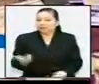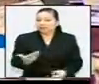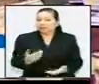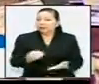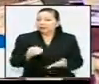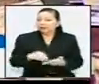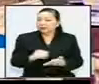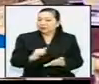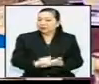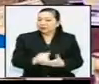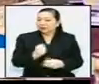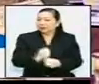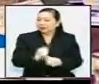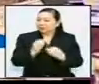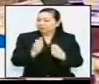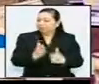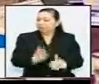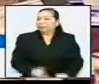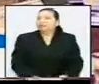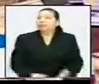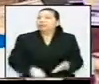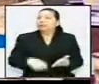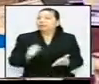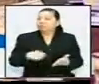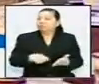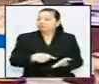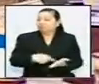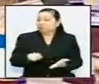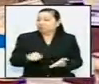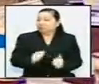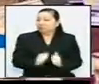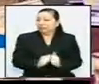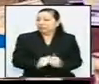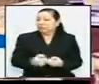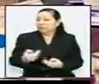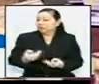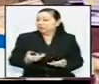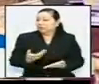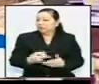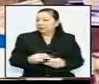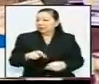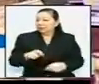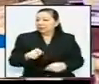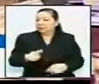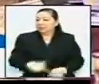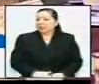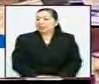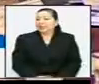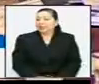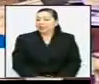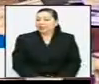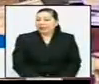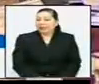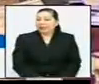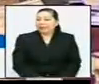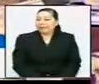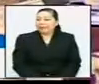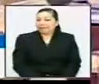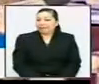él ha incumplido funcionalmente y al firmar esa agenda nos ha llevado pues a un presunto ilícito penal. Bien.